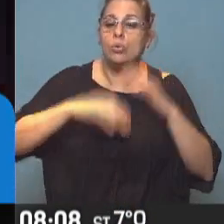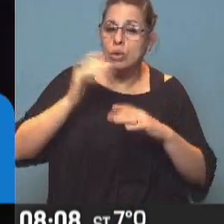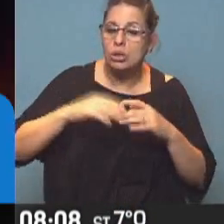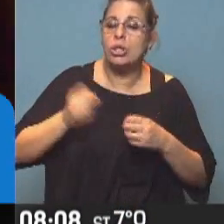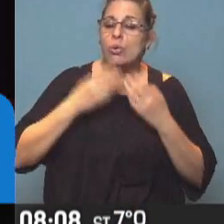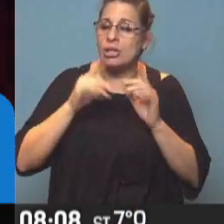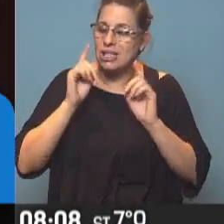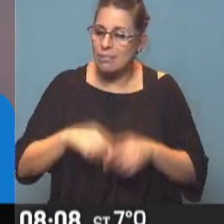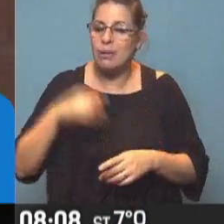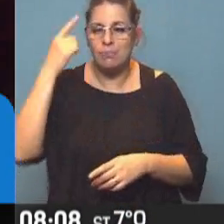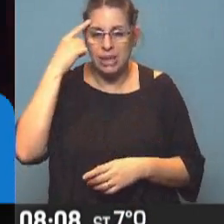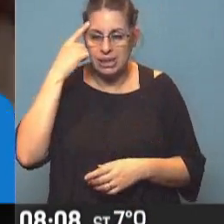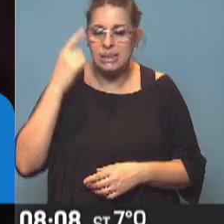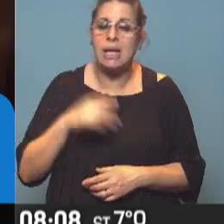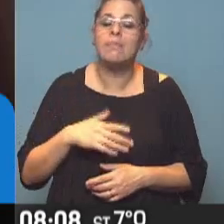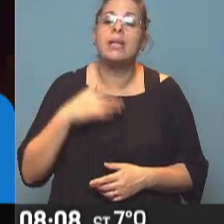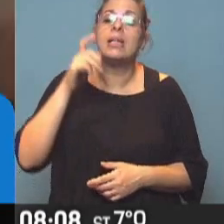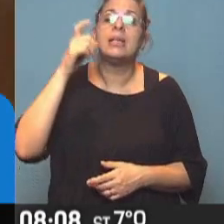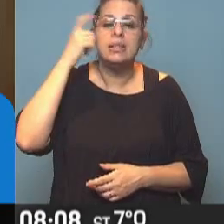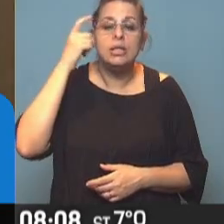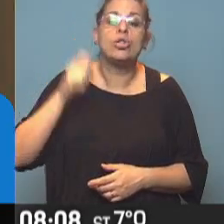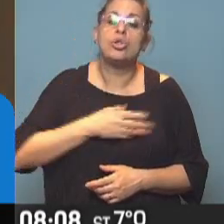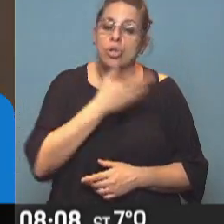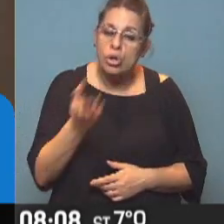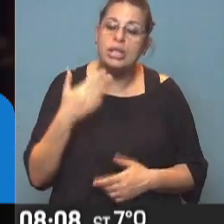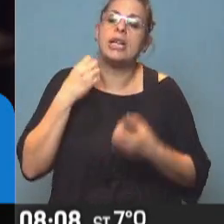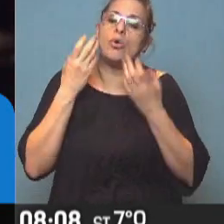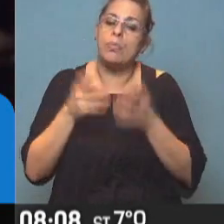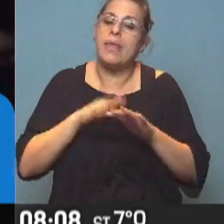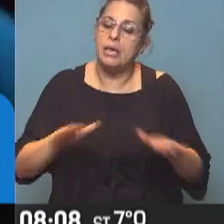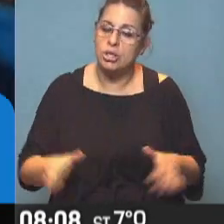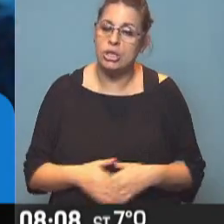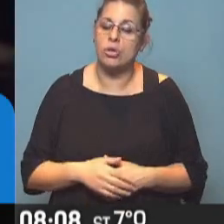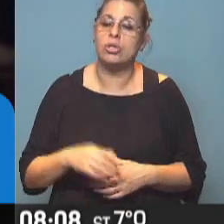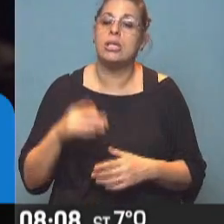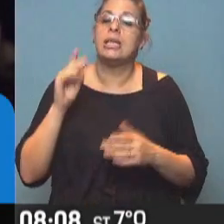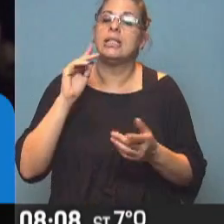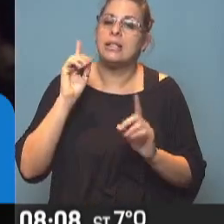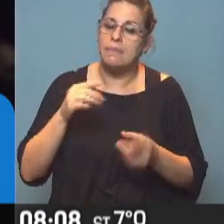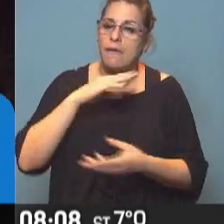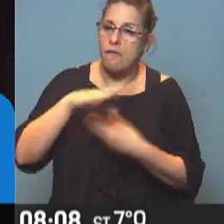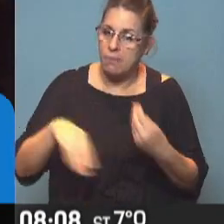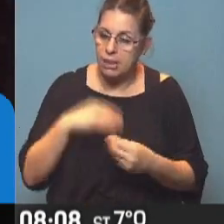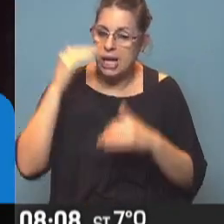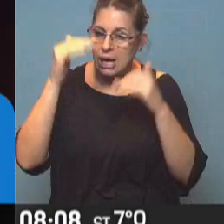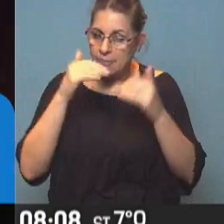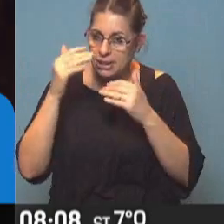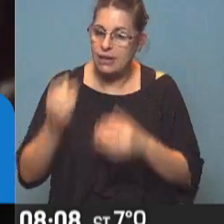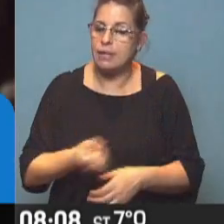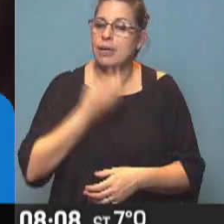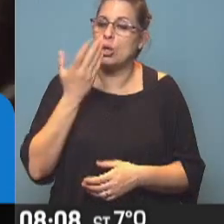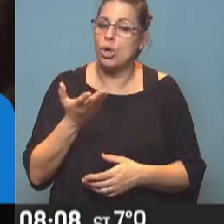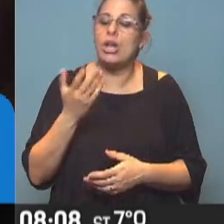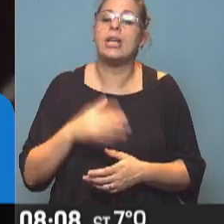también que invertir en la recuperación psicosológica, social de estos niños, los enlaces familiares, la capacidad de recuperar